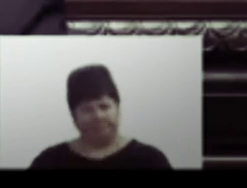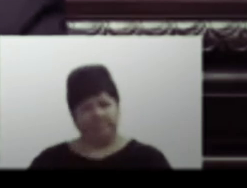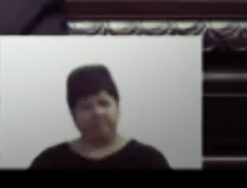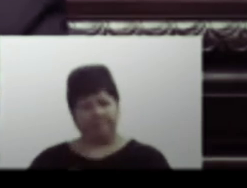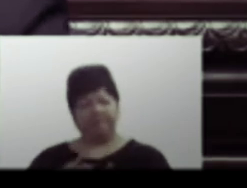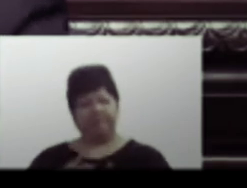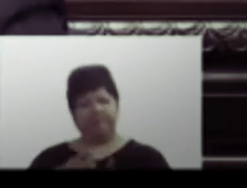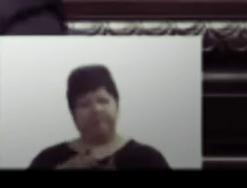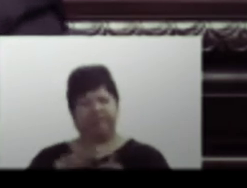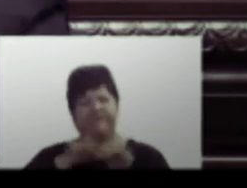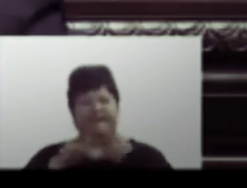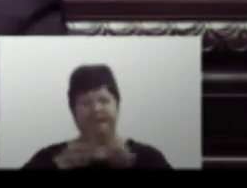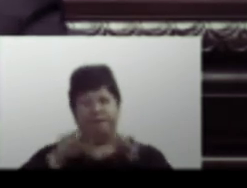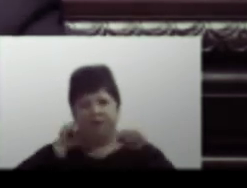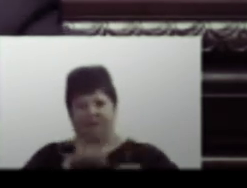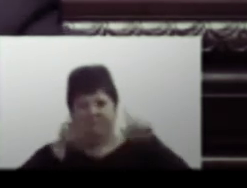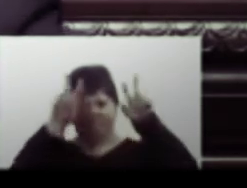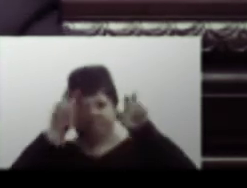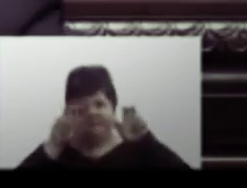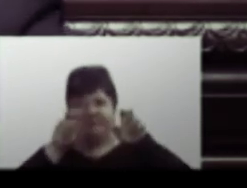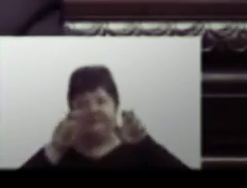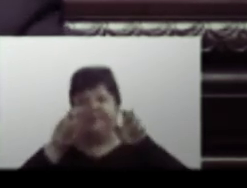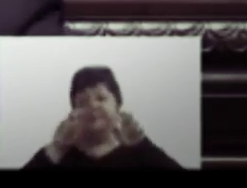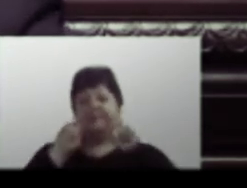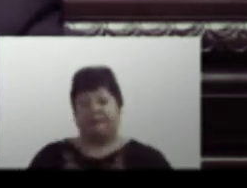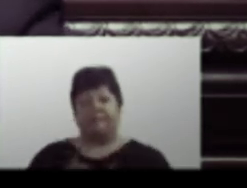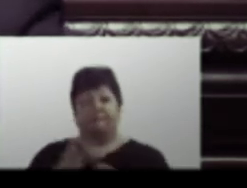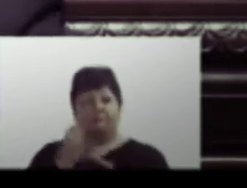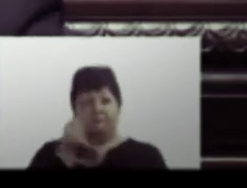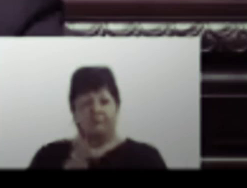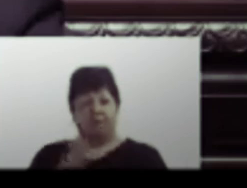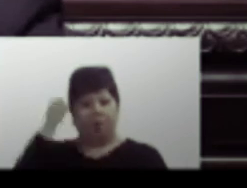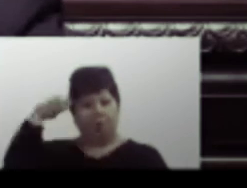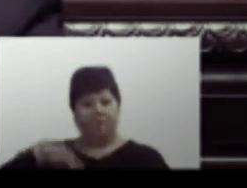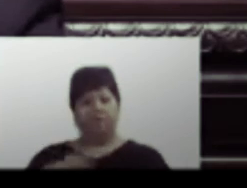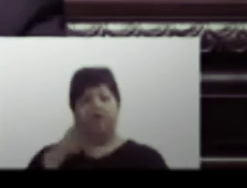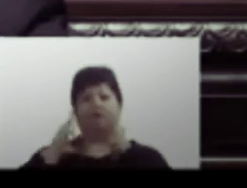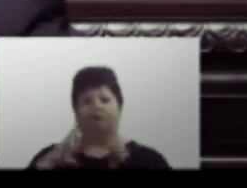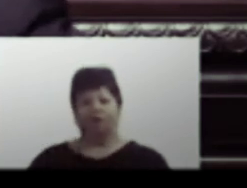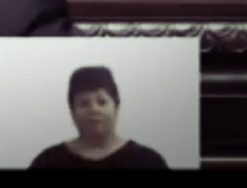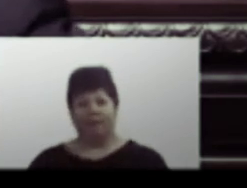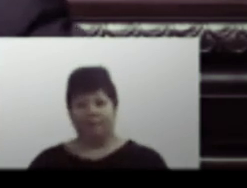al respecto y cuál ha sido mi posición formal tanto en el Senado como en Diputados, proyecto que aún